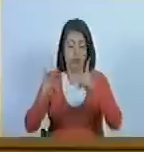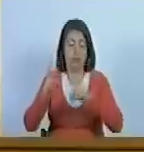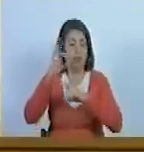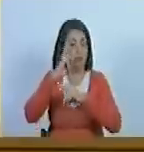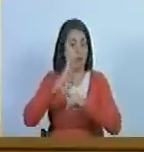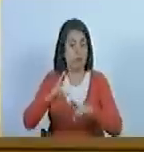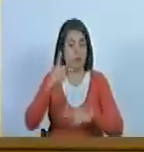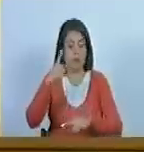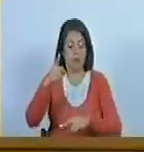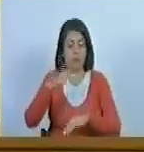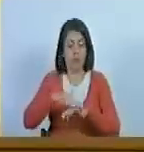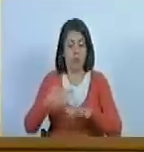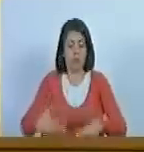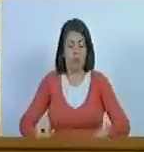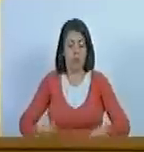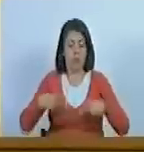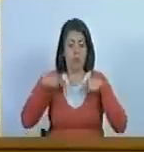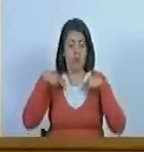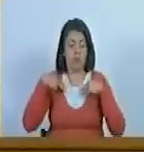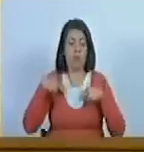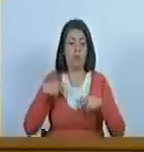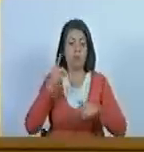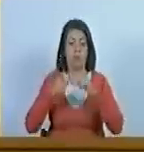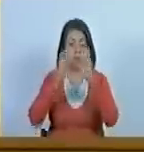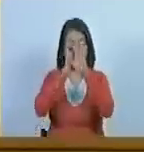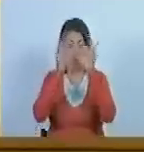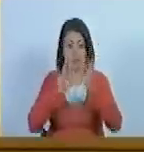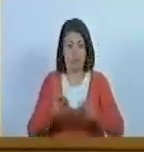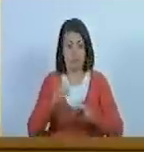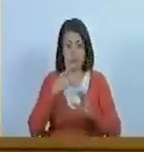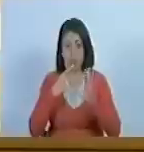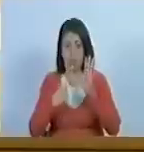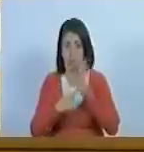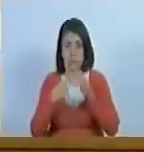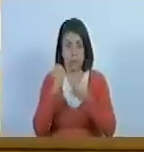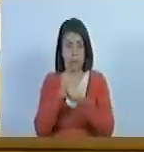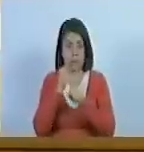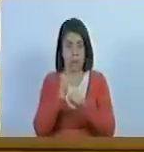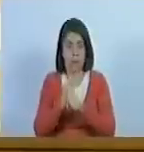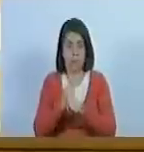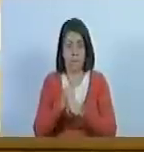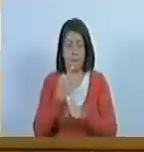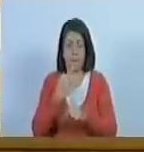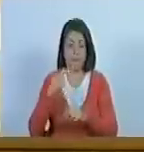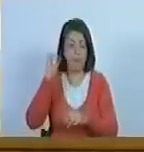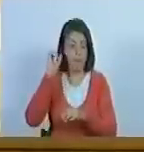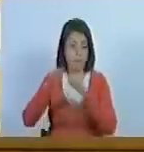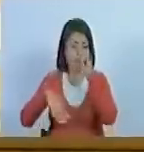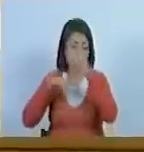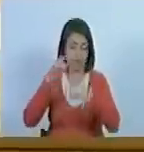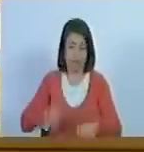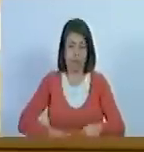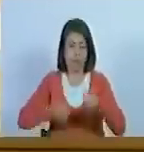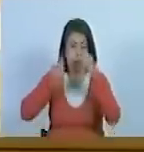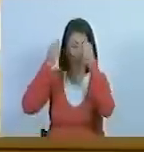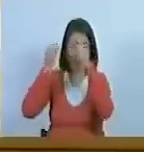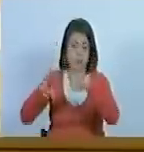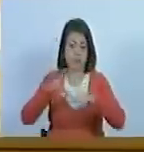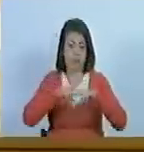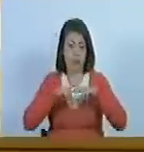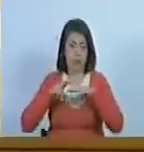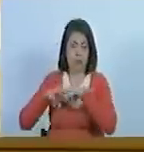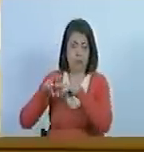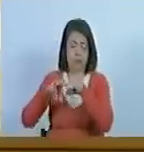les respeten también sus derechos humanos y que en modo alguno merecen que en cumplimiento de su trabajo les estén lanzando sillas. Pero miren, lo